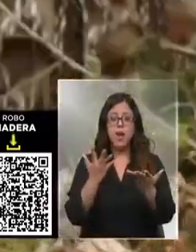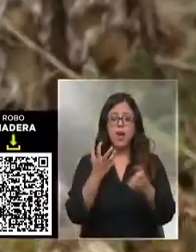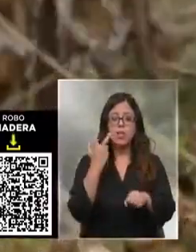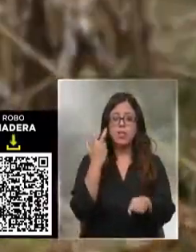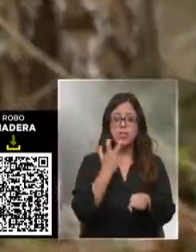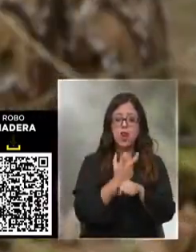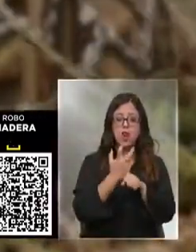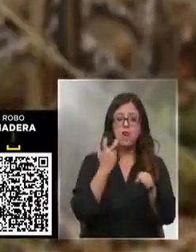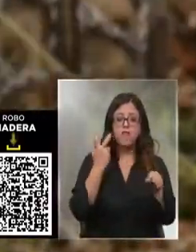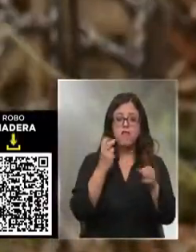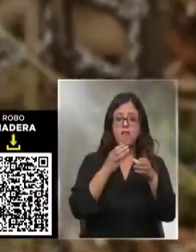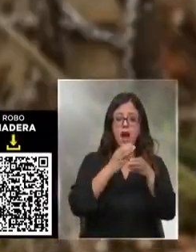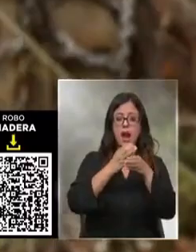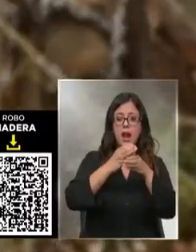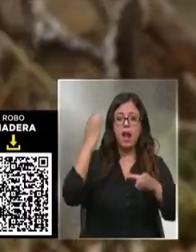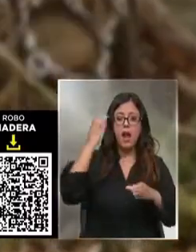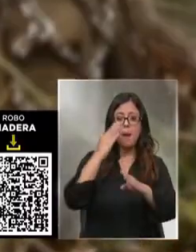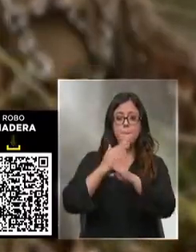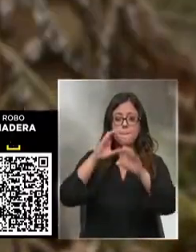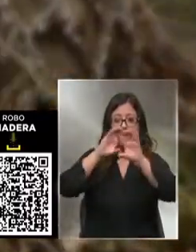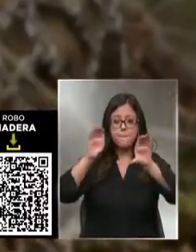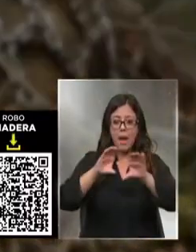madera.